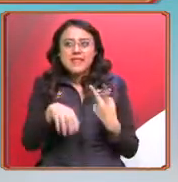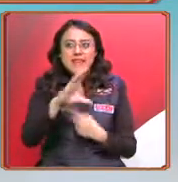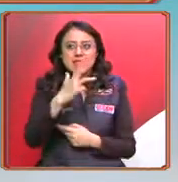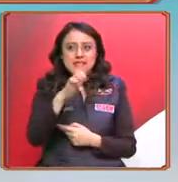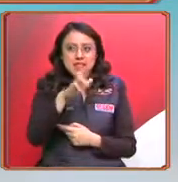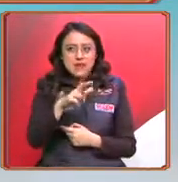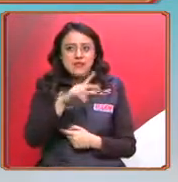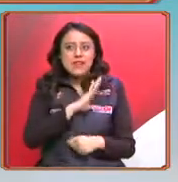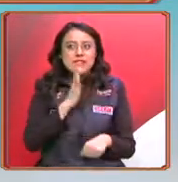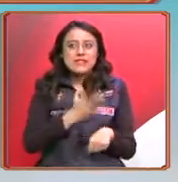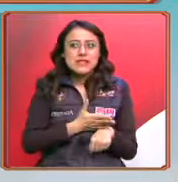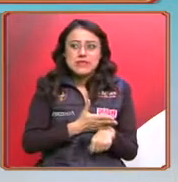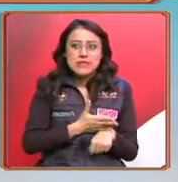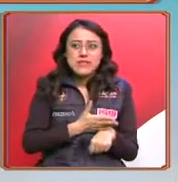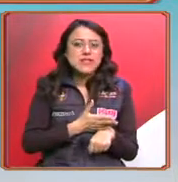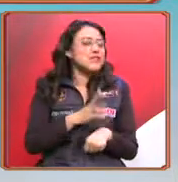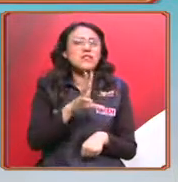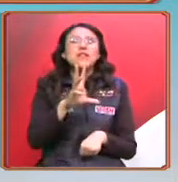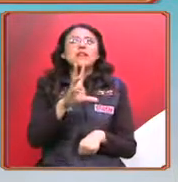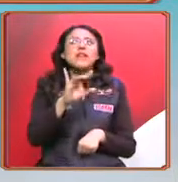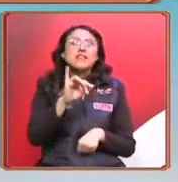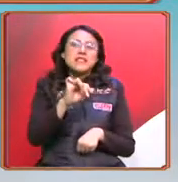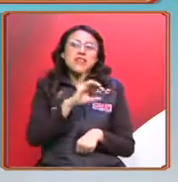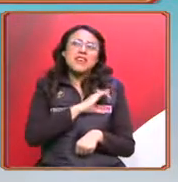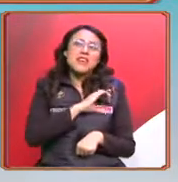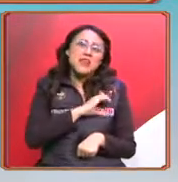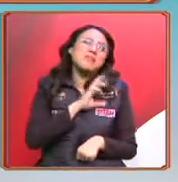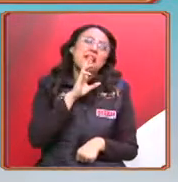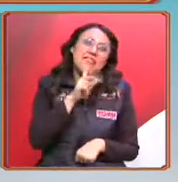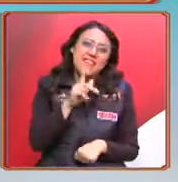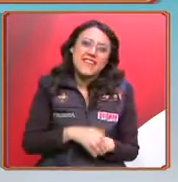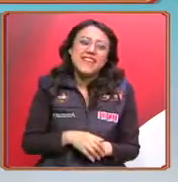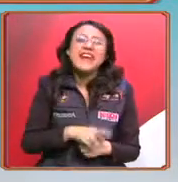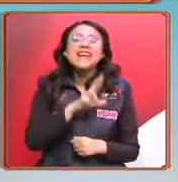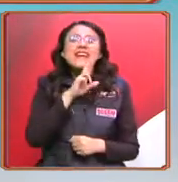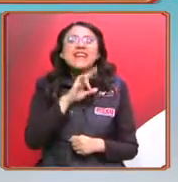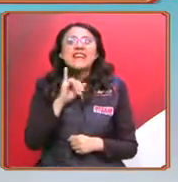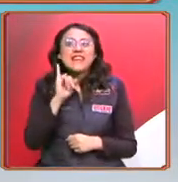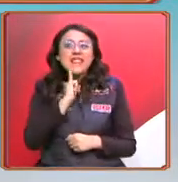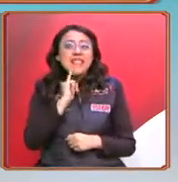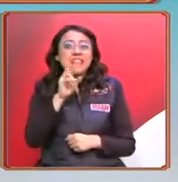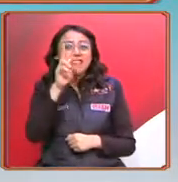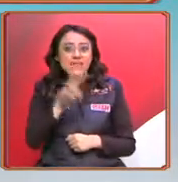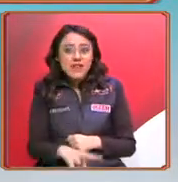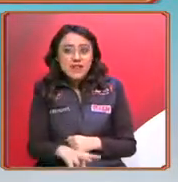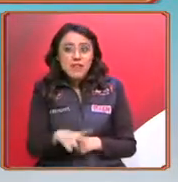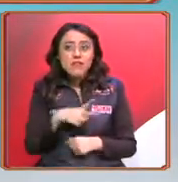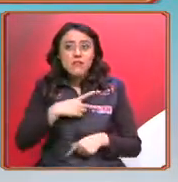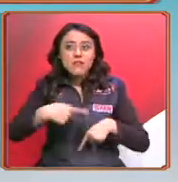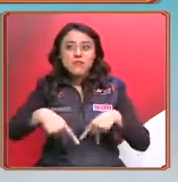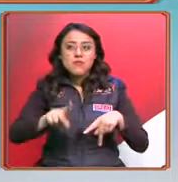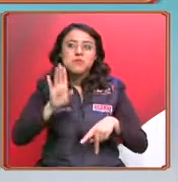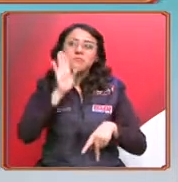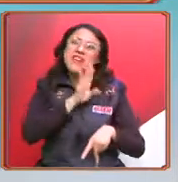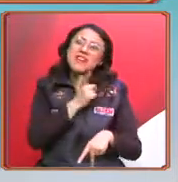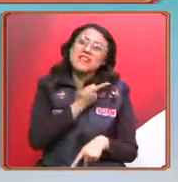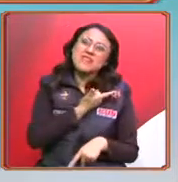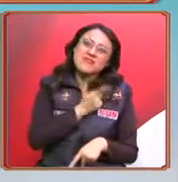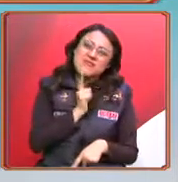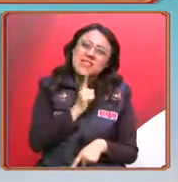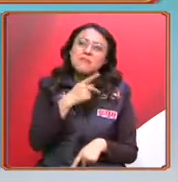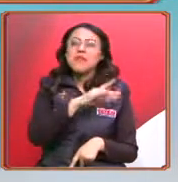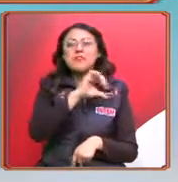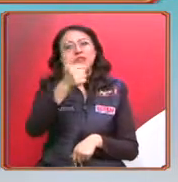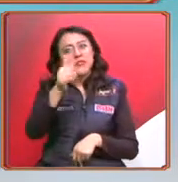¿eh? Se me hace. Hasta ese lo domo. Pero fíjate que Renata, nos damos cuenta que en cuestión futbolera tiene mal gusto, pero lo demás